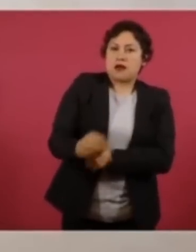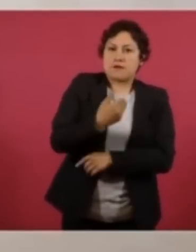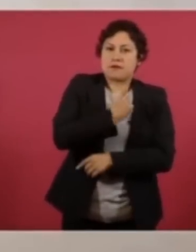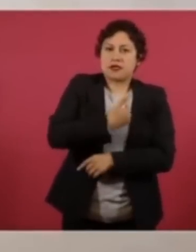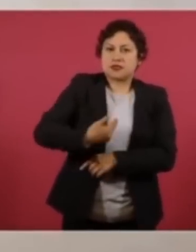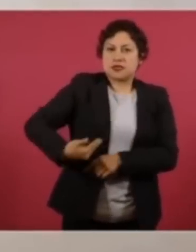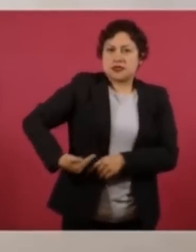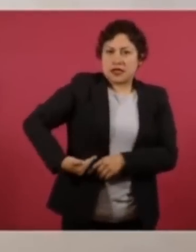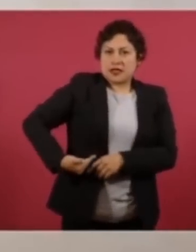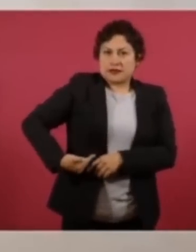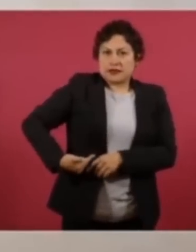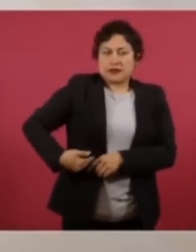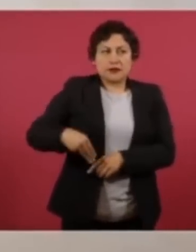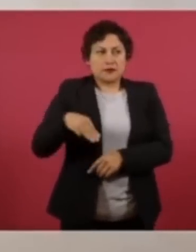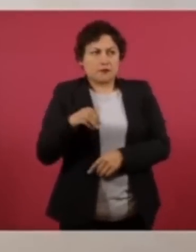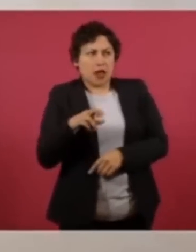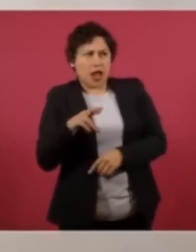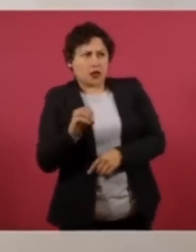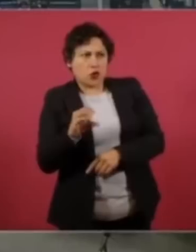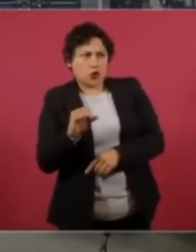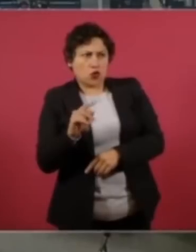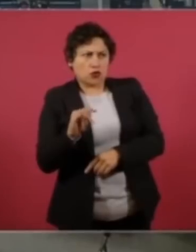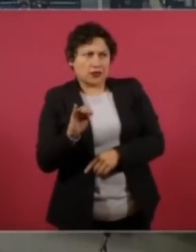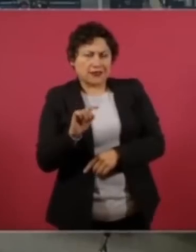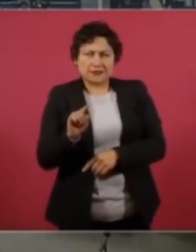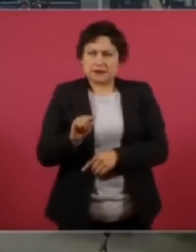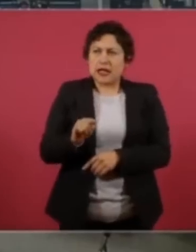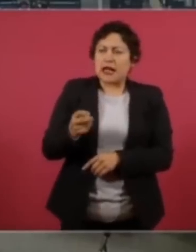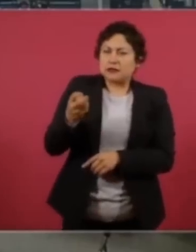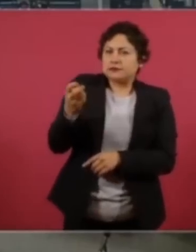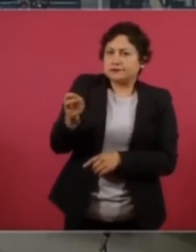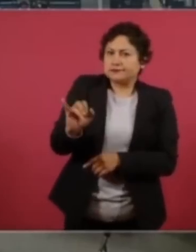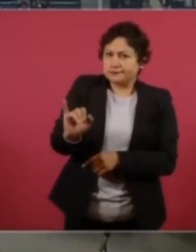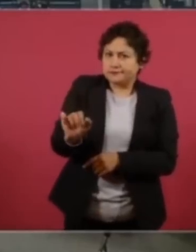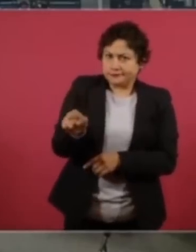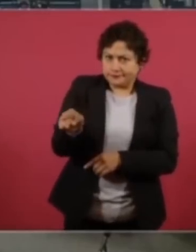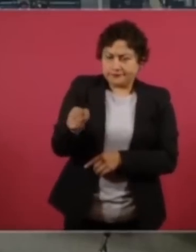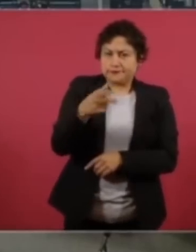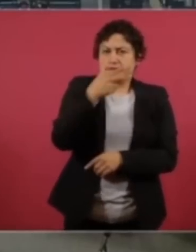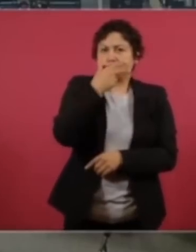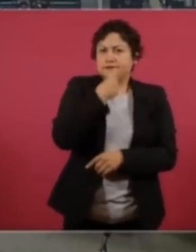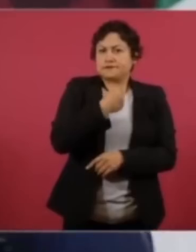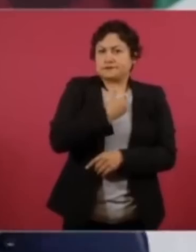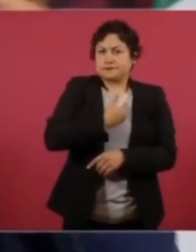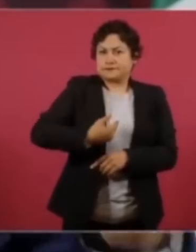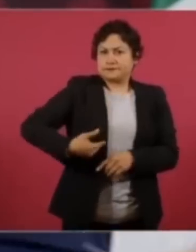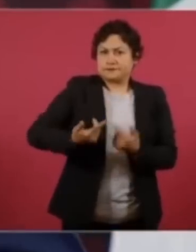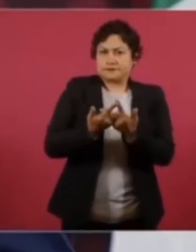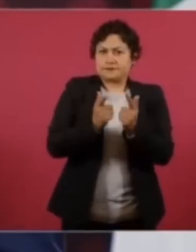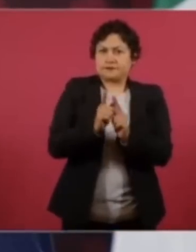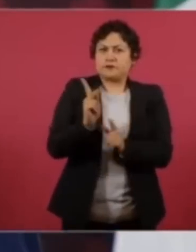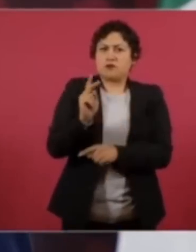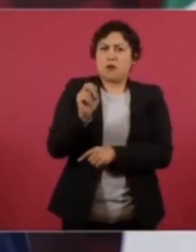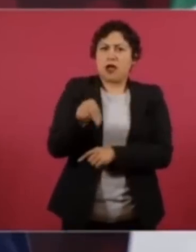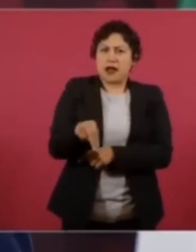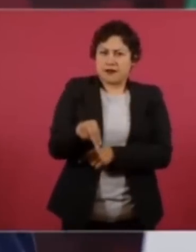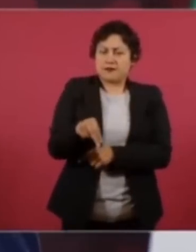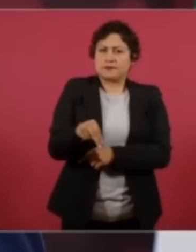¿Cómo se llama? Marco Cortés. Marco Cortés. No vi la